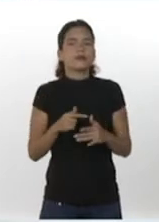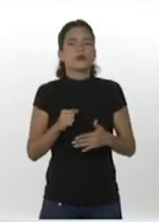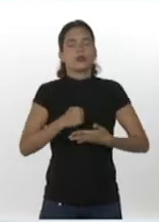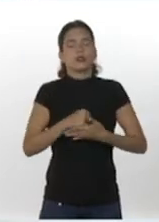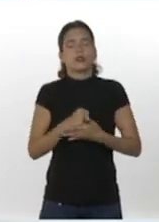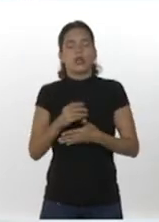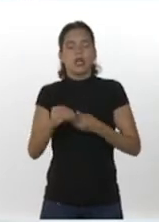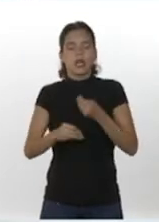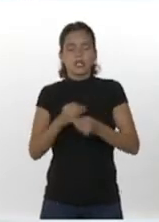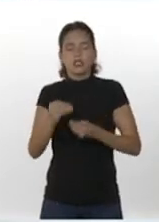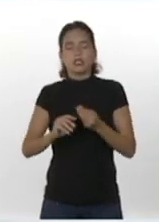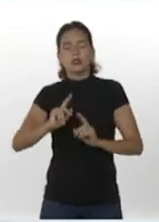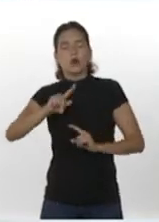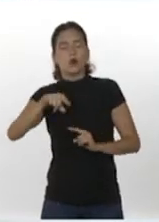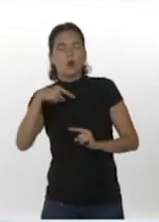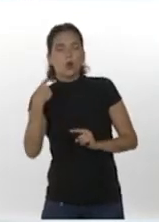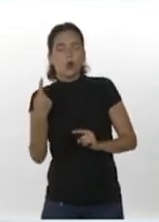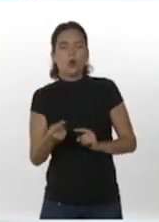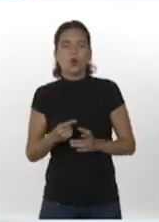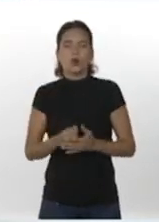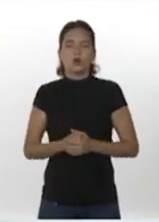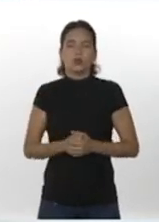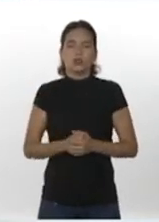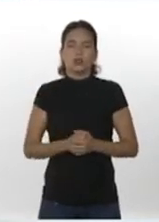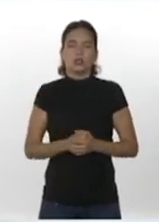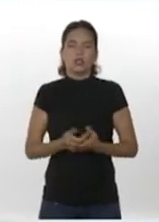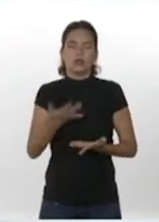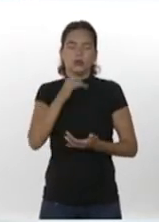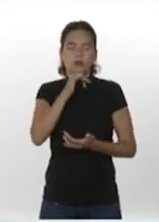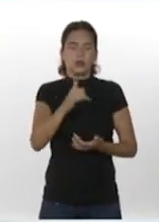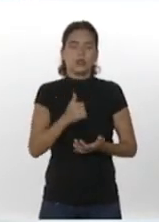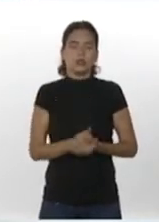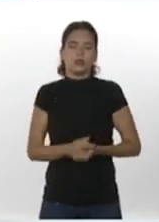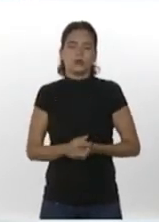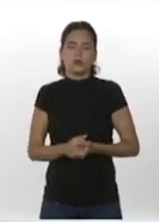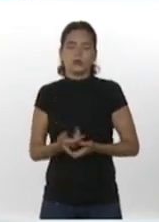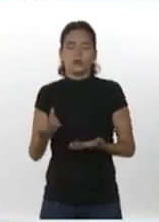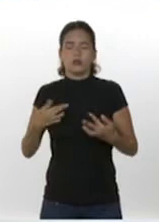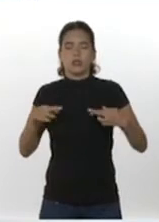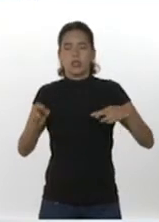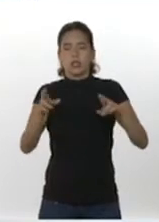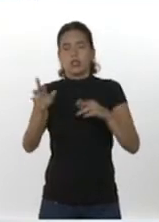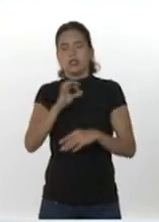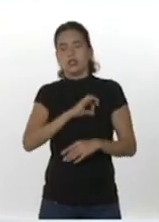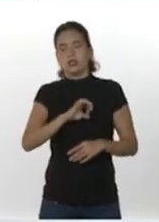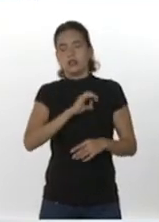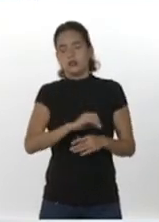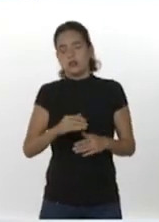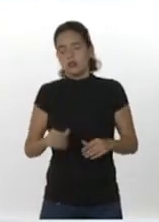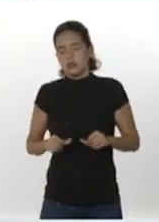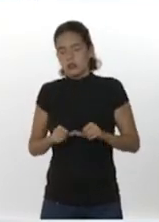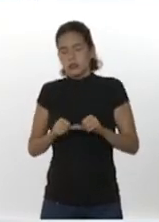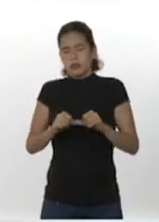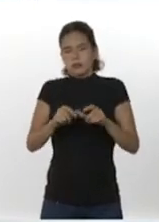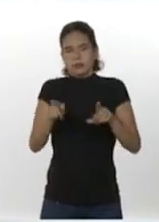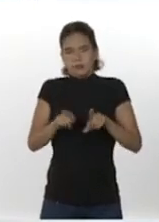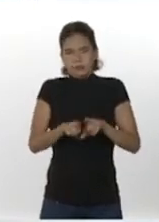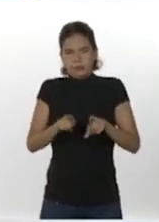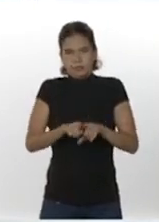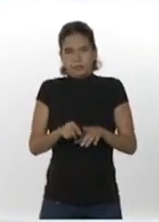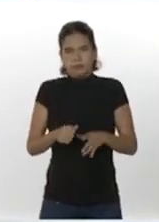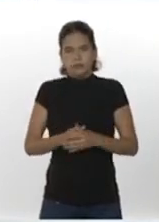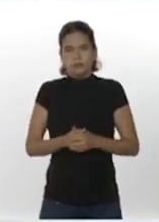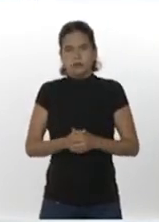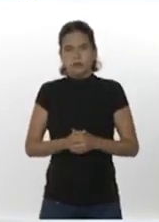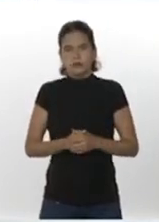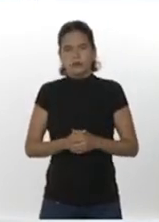generando otro impacto. Pasando de las redes sociales, continuamos con la misma, pero ahora vamos con